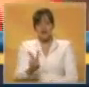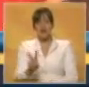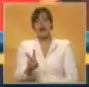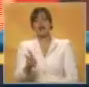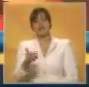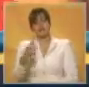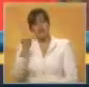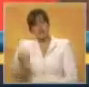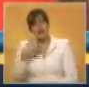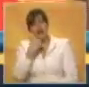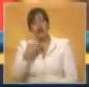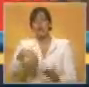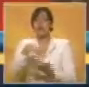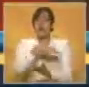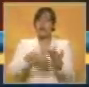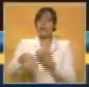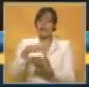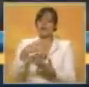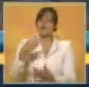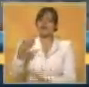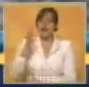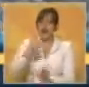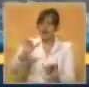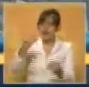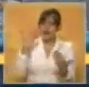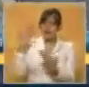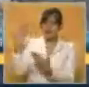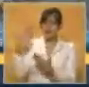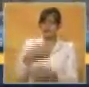han tenido problemas en Haití.